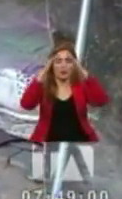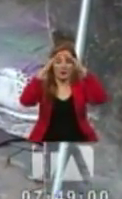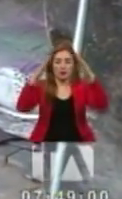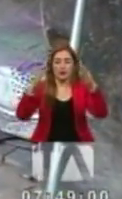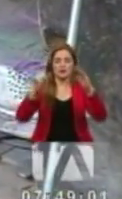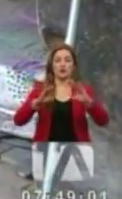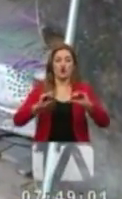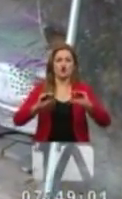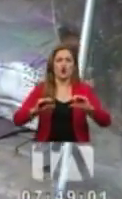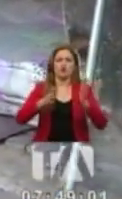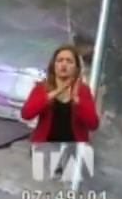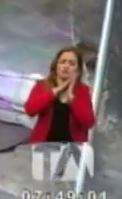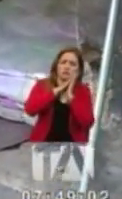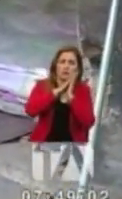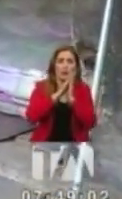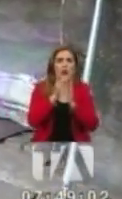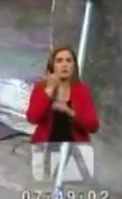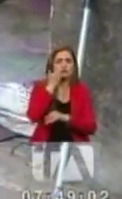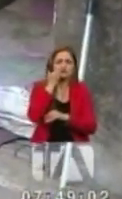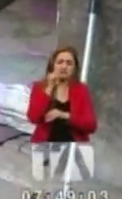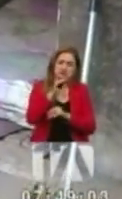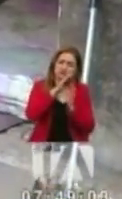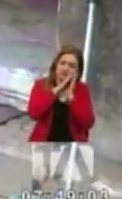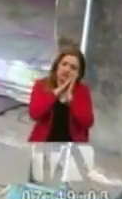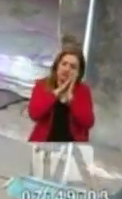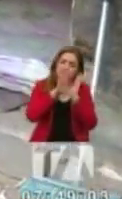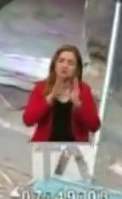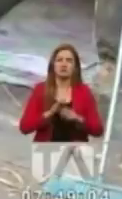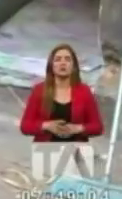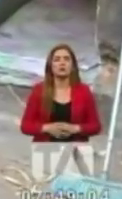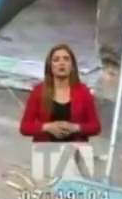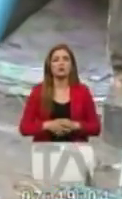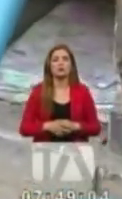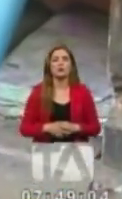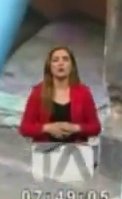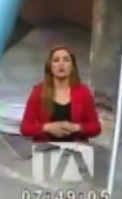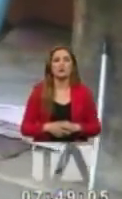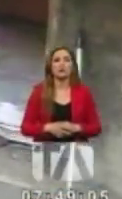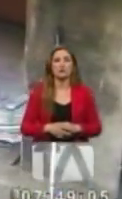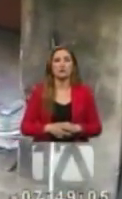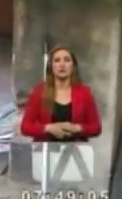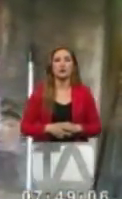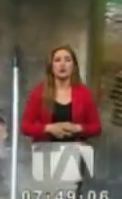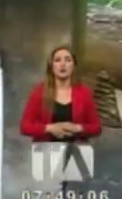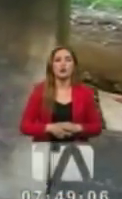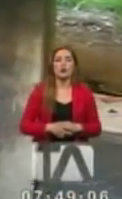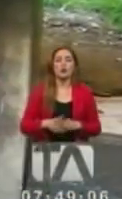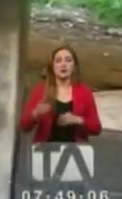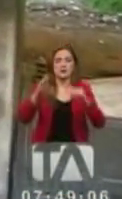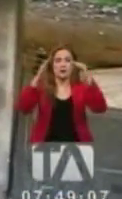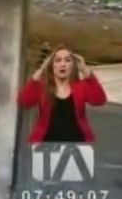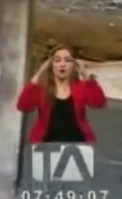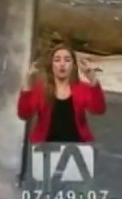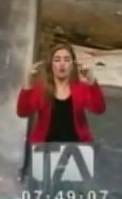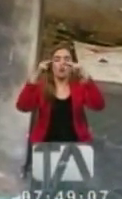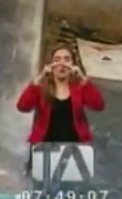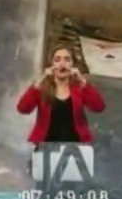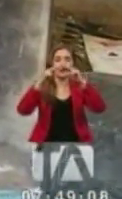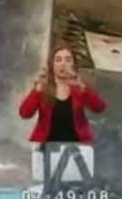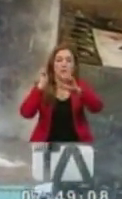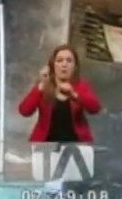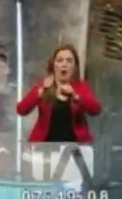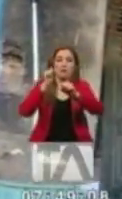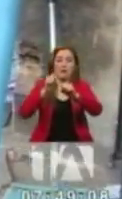colchones y alan adecuados sin embargo se ve que también hay una destrucción aquí debajo del puente que permite a los indigentes